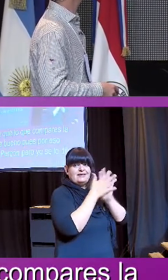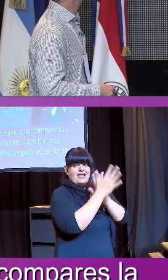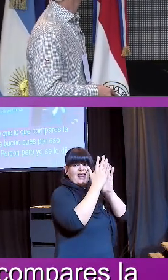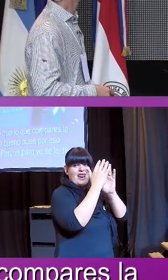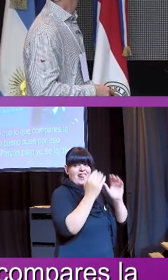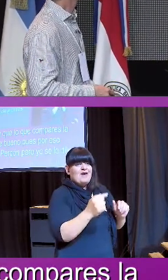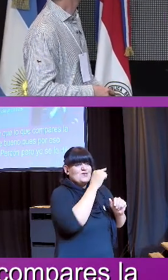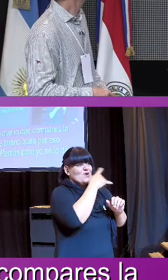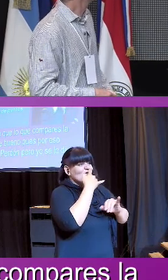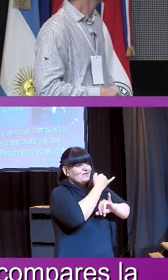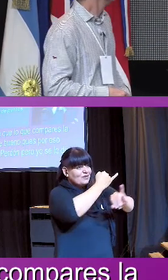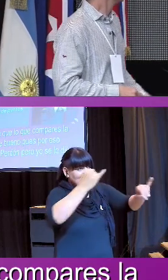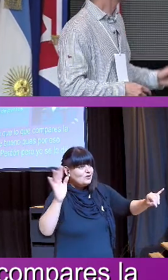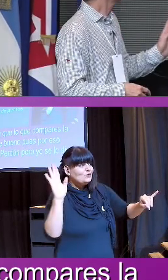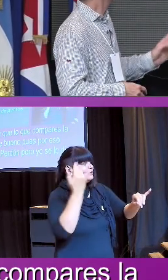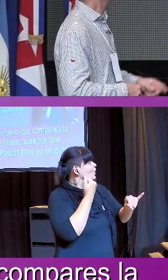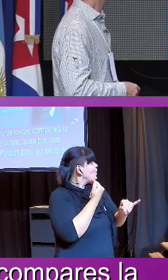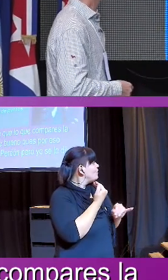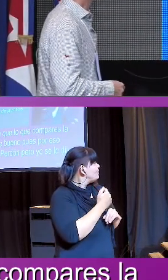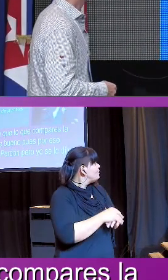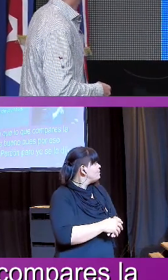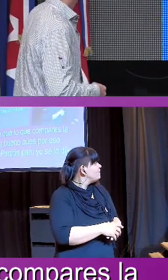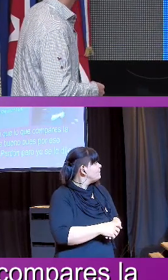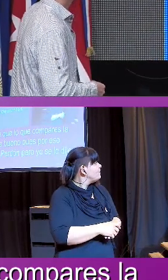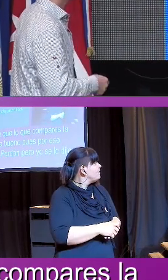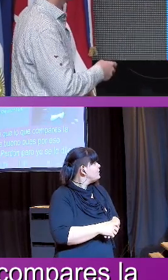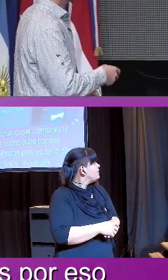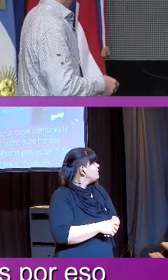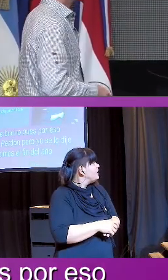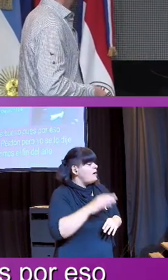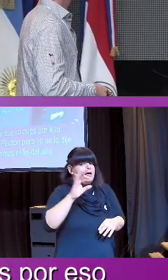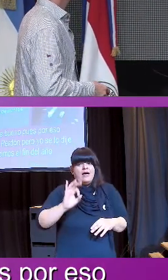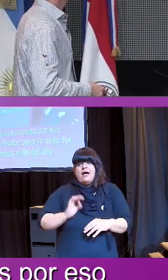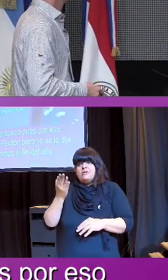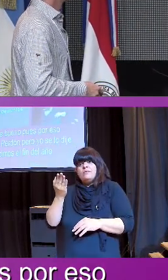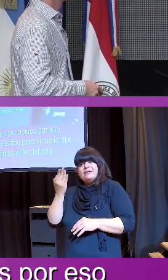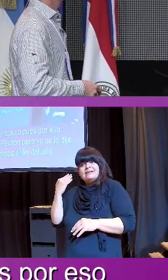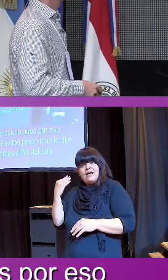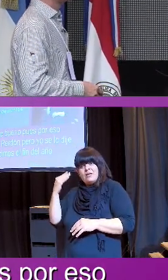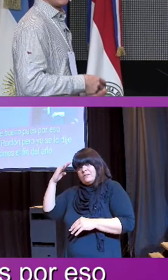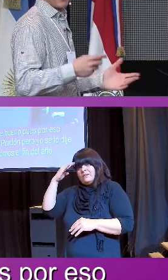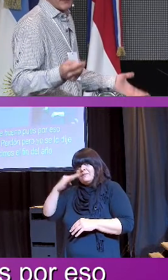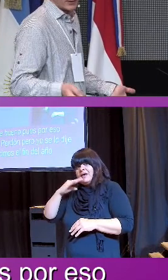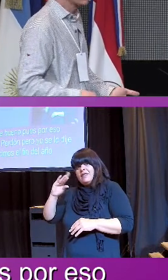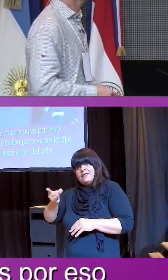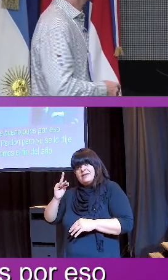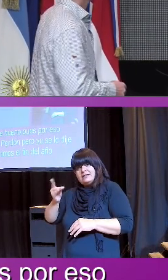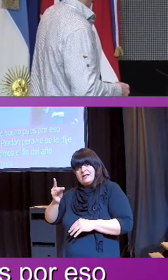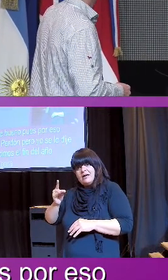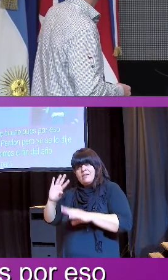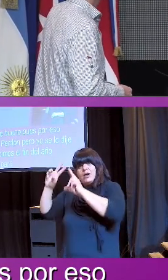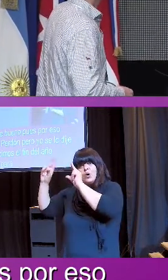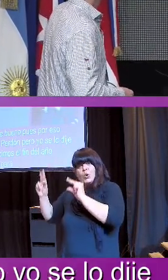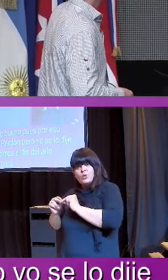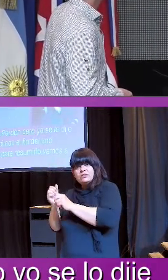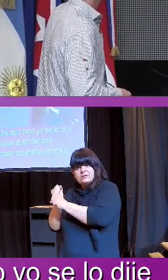créanme, ¿sí? En el corte que hicimos a fin del año pasado, nos dio bastante bien. Para resumirlo, vamos a